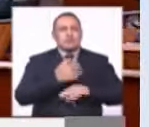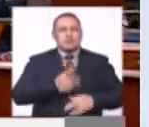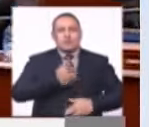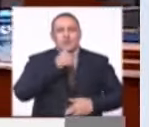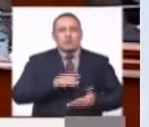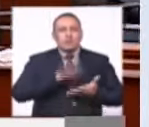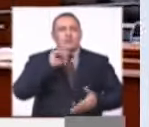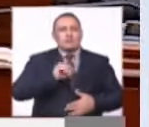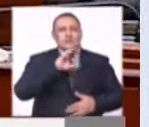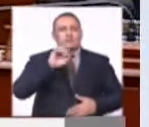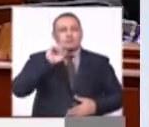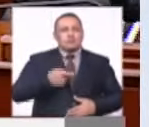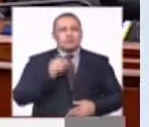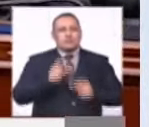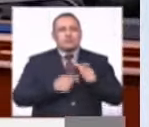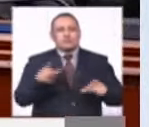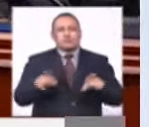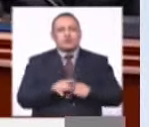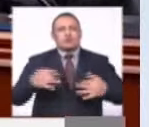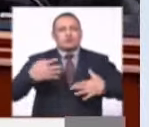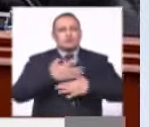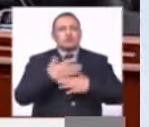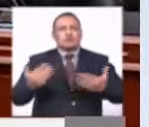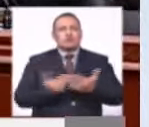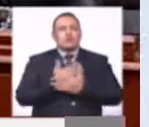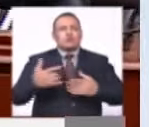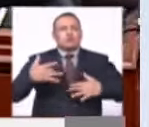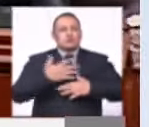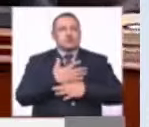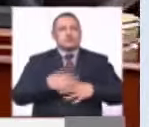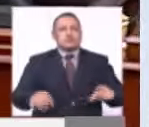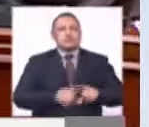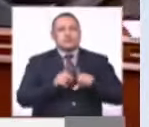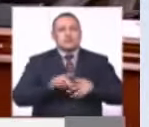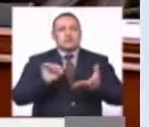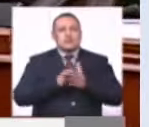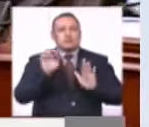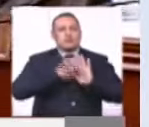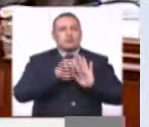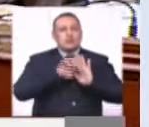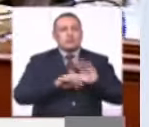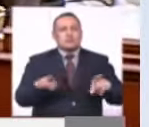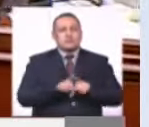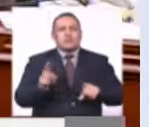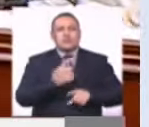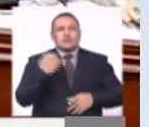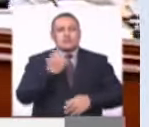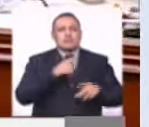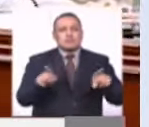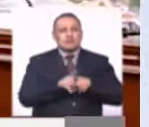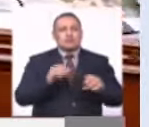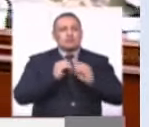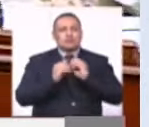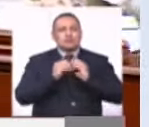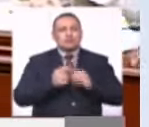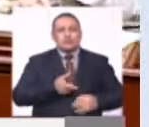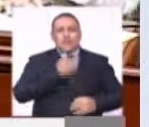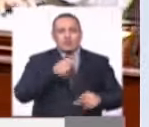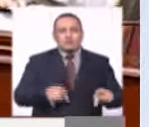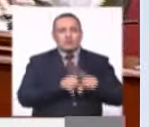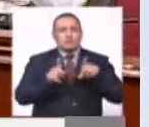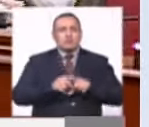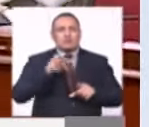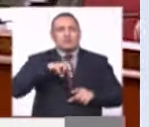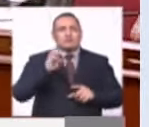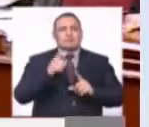más de 500.000 personas en los distritos de Chimbote y Nuevo Chimbote. También al programa sectorial de alcantarillado y tratamiento de aguas residuales, que es el